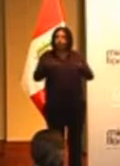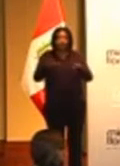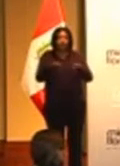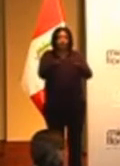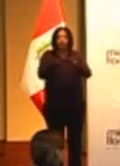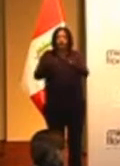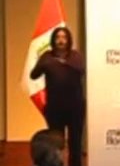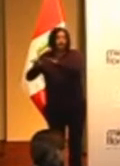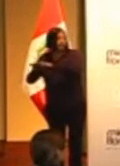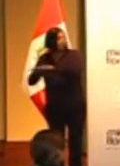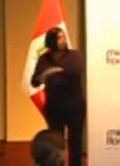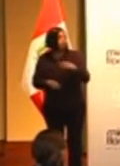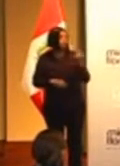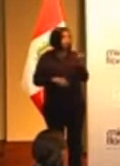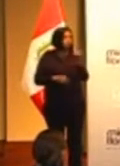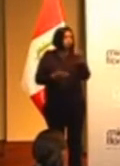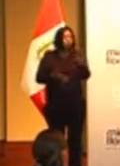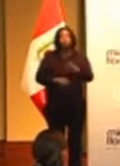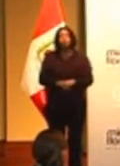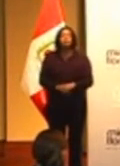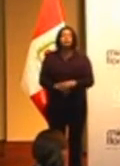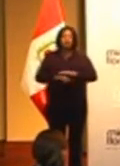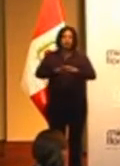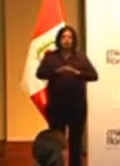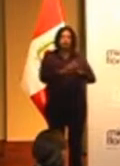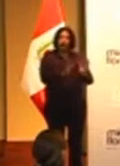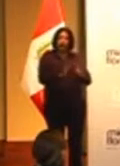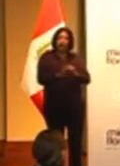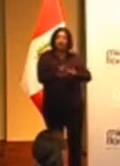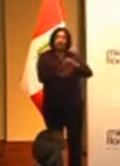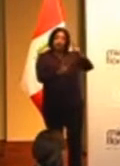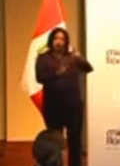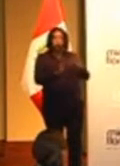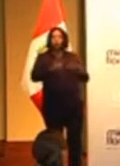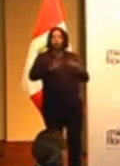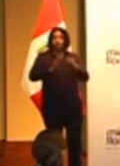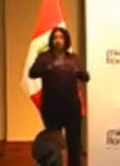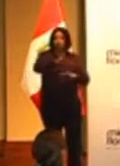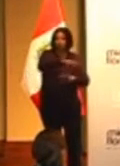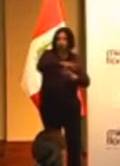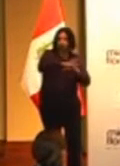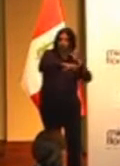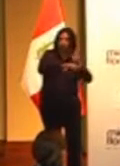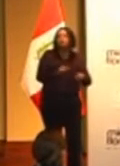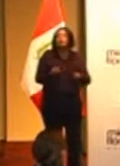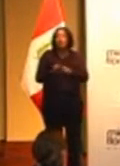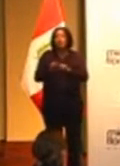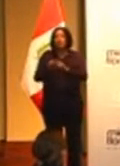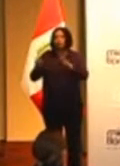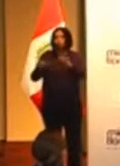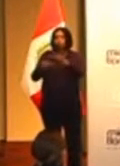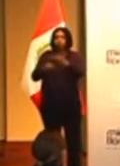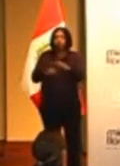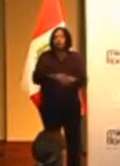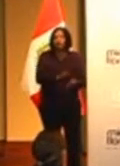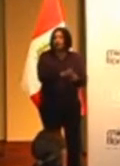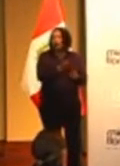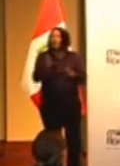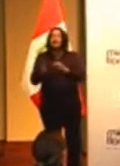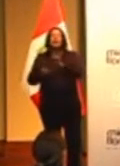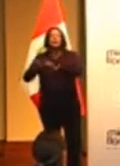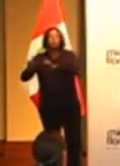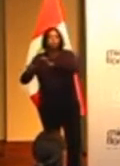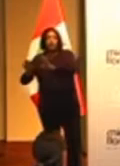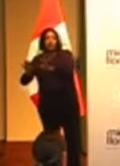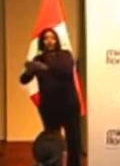paralelo. No solamente se tiene el Plan de Desarrollo Urbano Distrital, sino el Plan de Movilidad Urbana y algunas